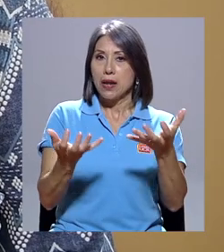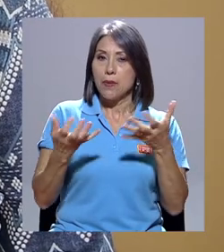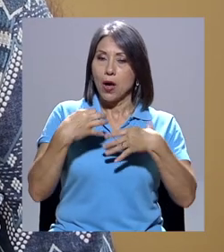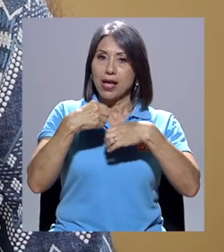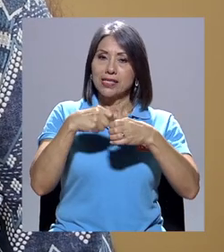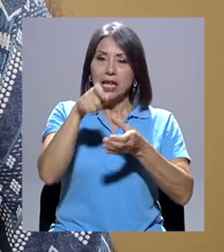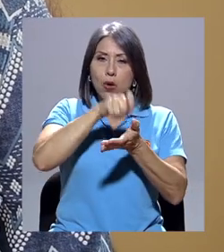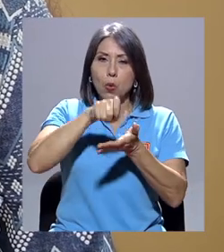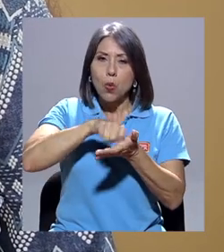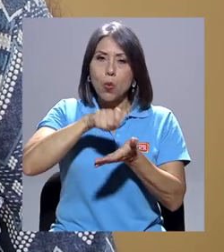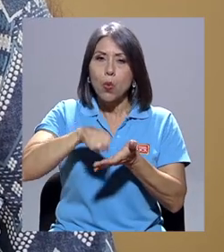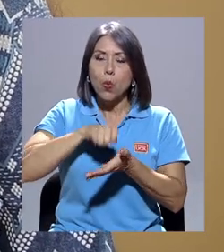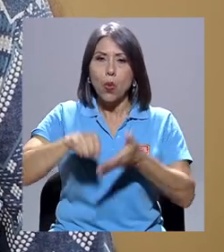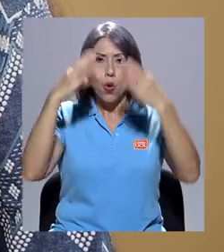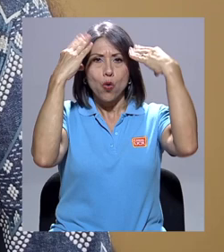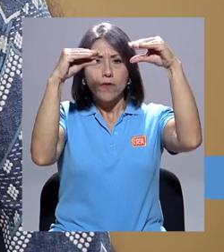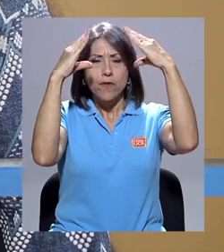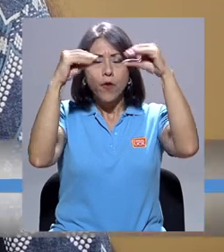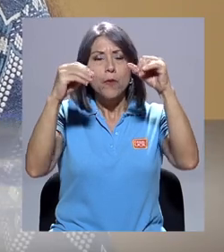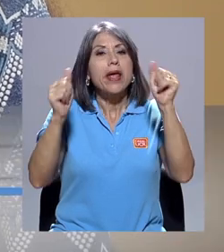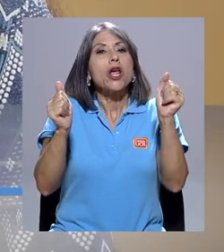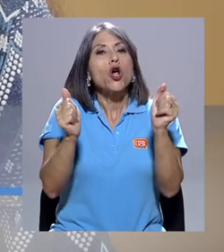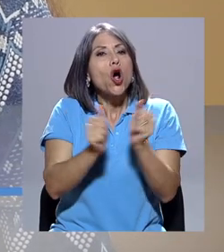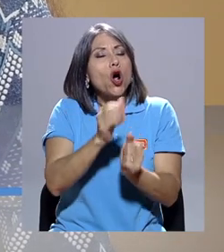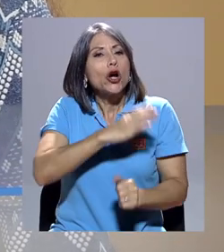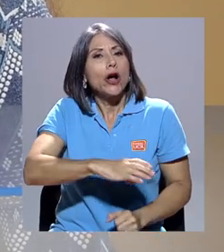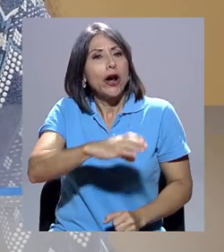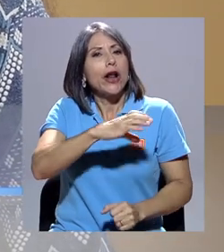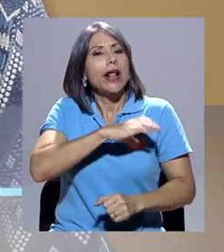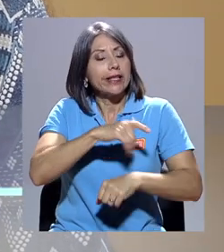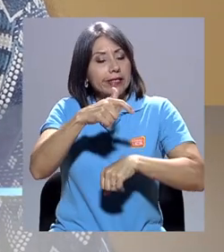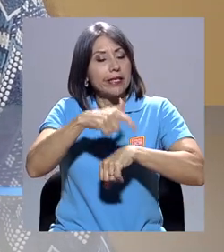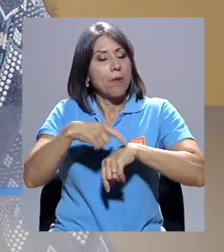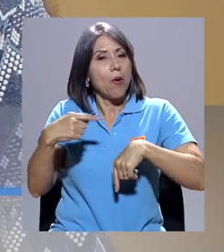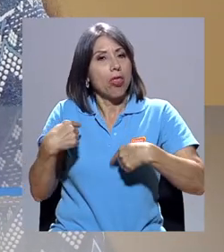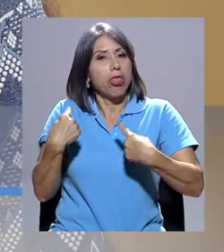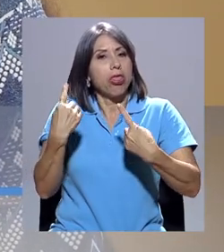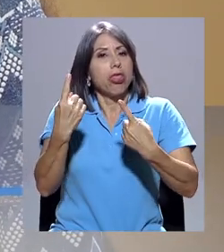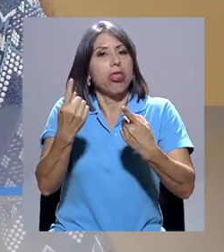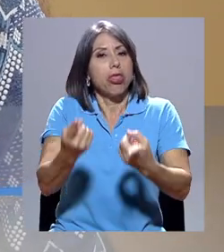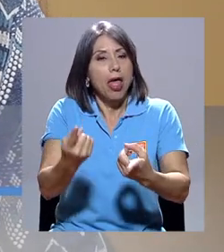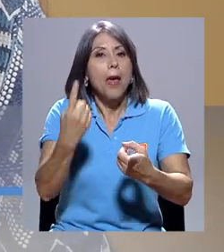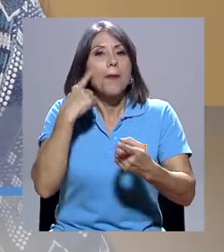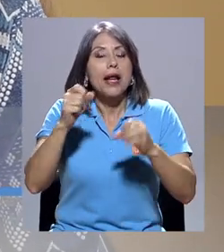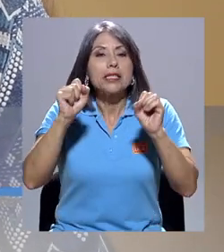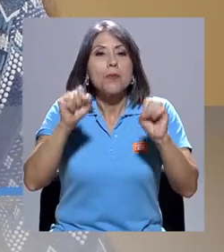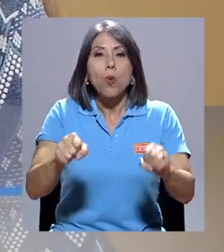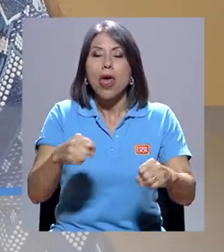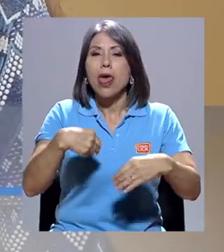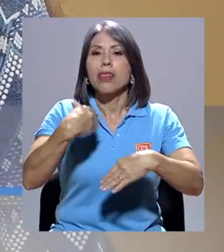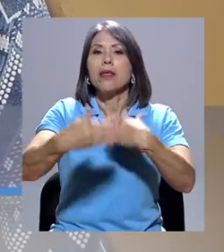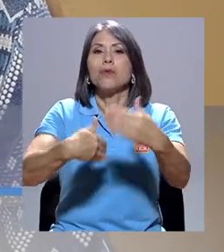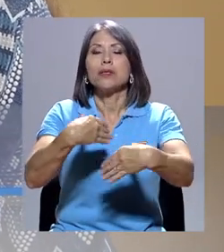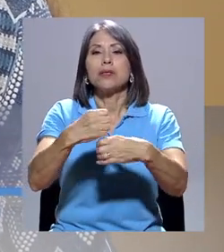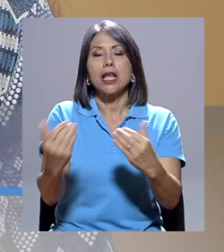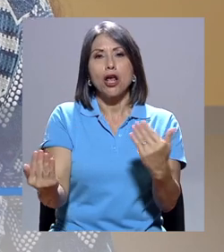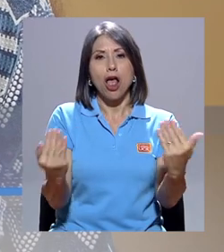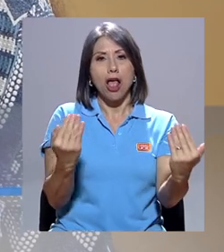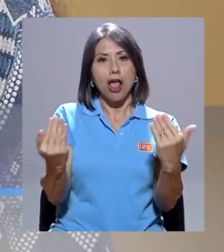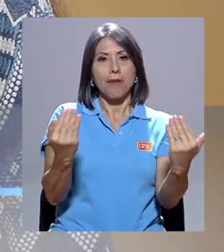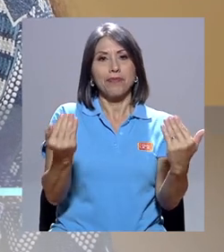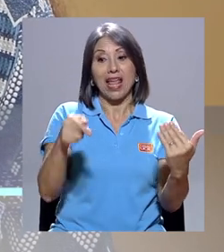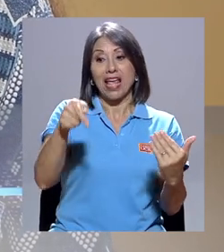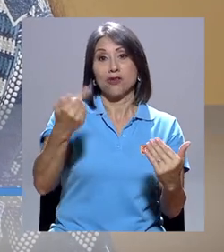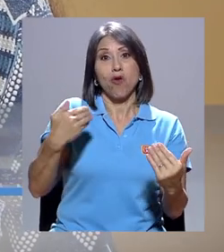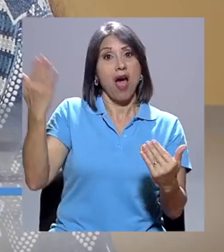informe que pueda mantener ciertos indicadores a lo largo del tiempo y que permita que sea contrastable. Eso, por ejemplo, no